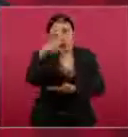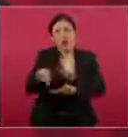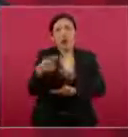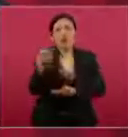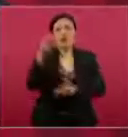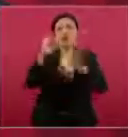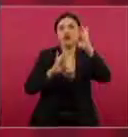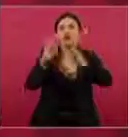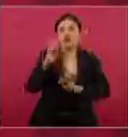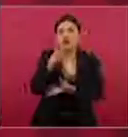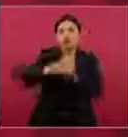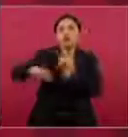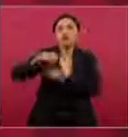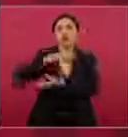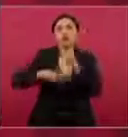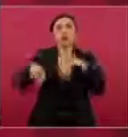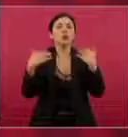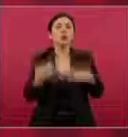muchísimo.